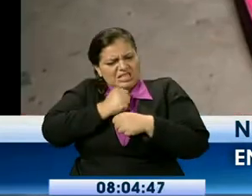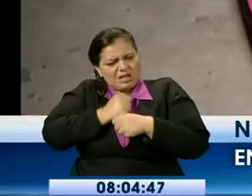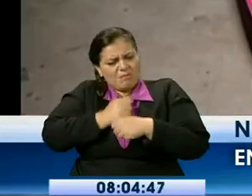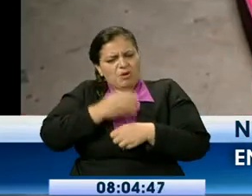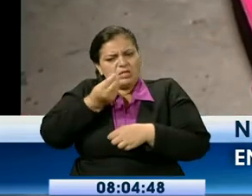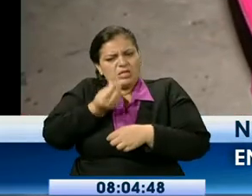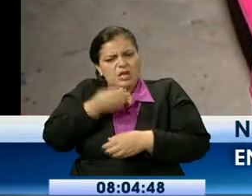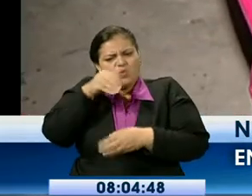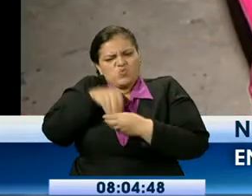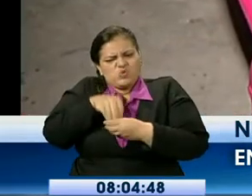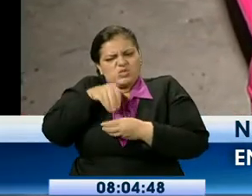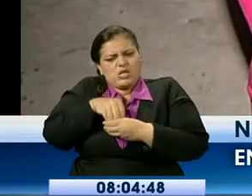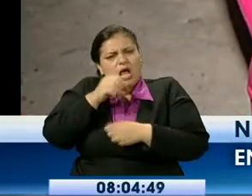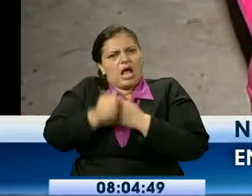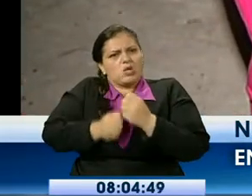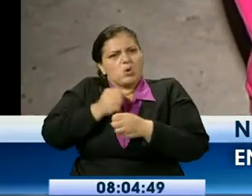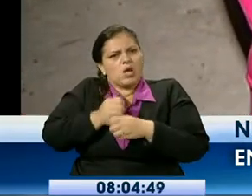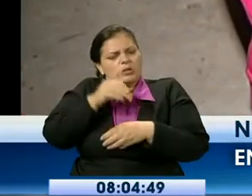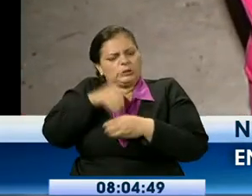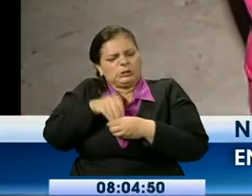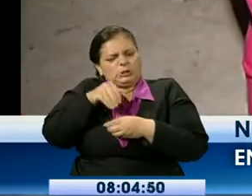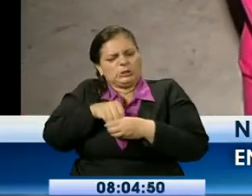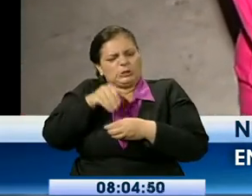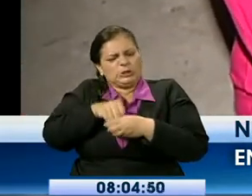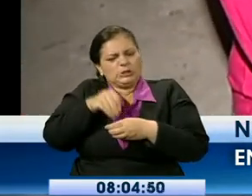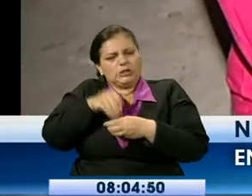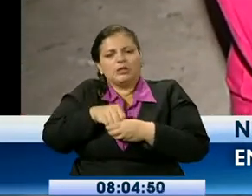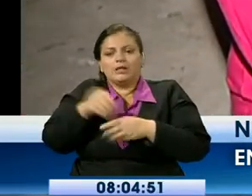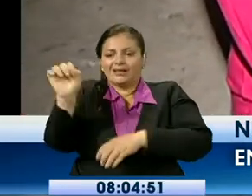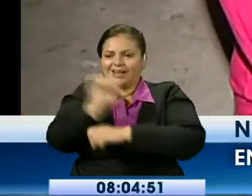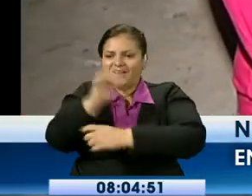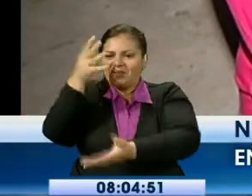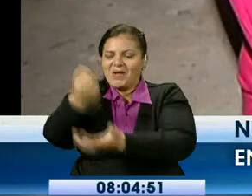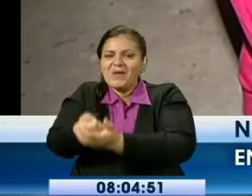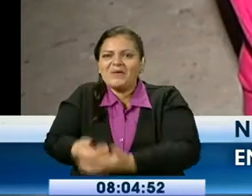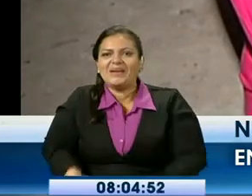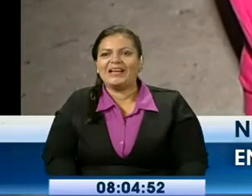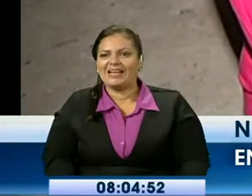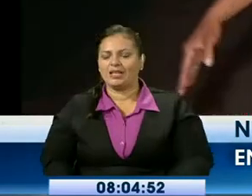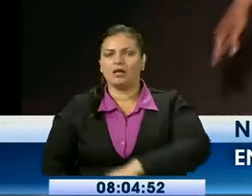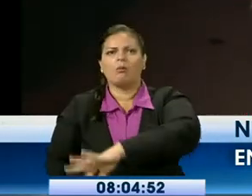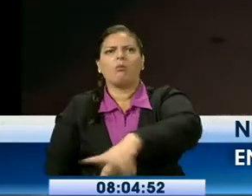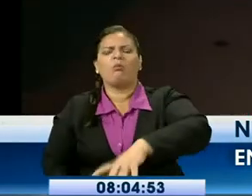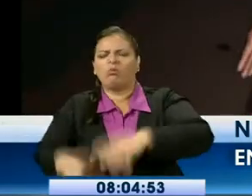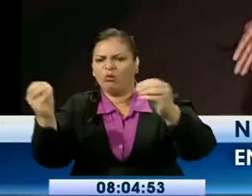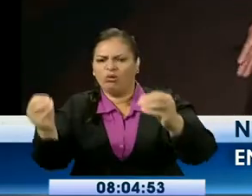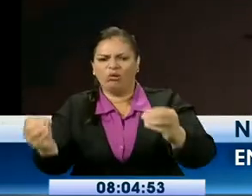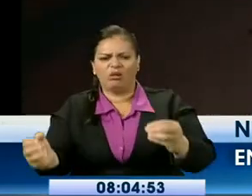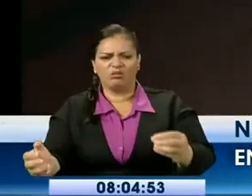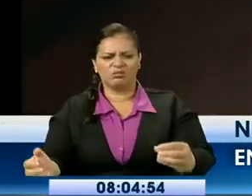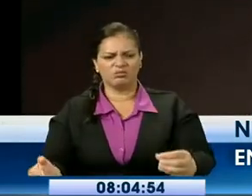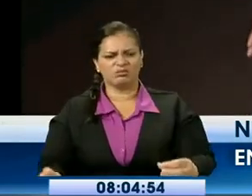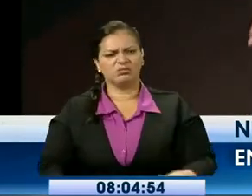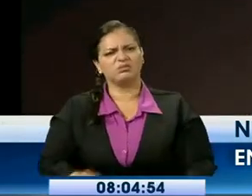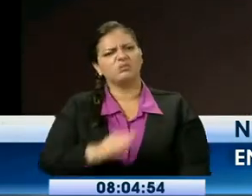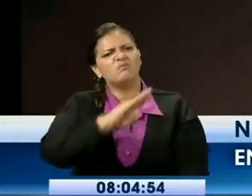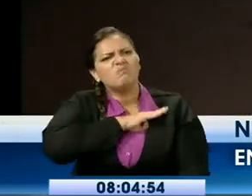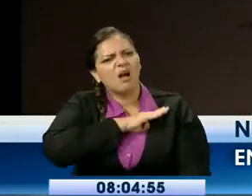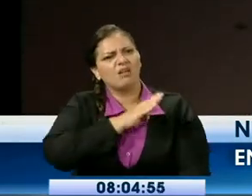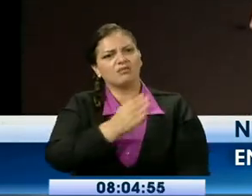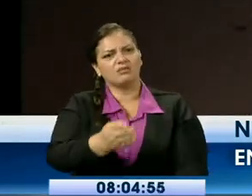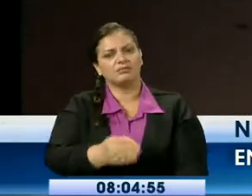otro ya no esté. Se dediquen a hacer este tipo de maldades. De momento la Policía